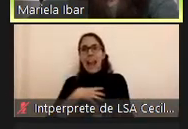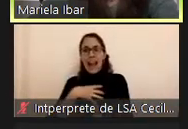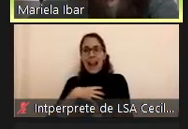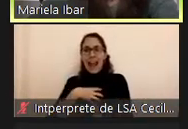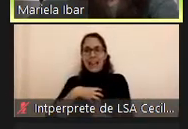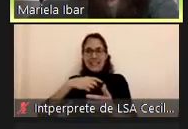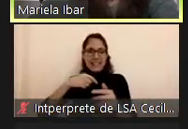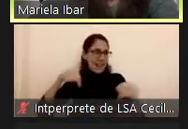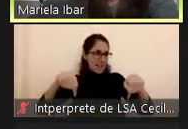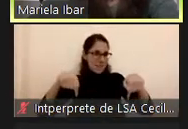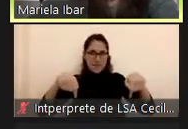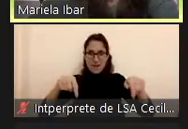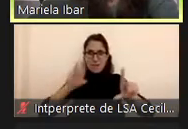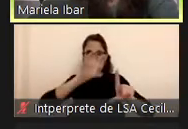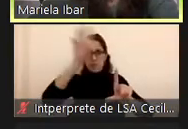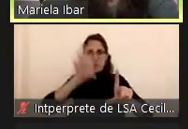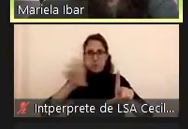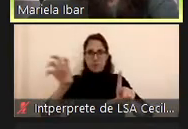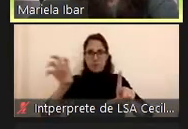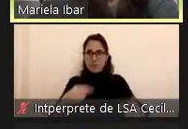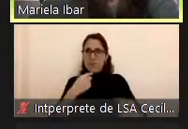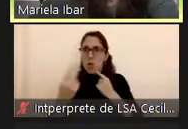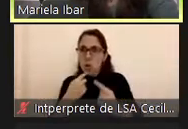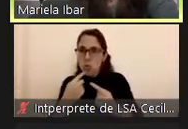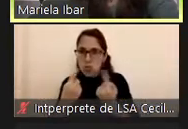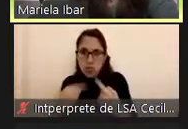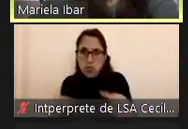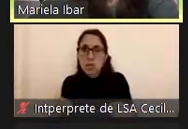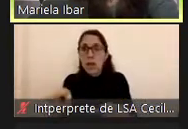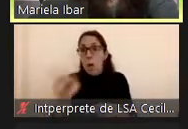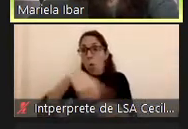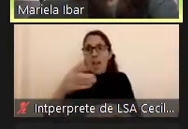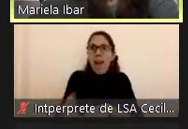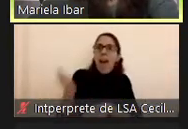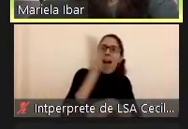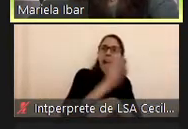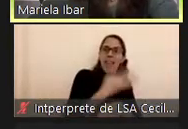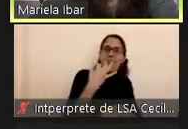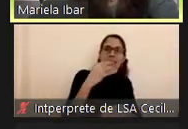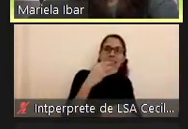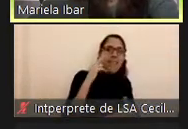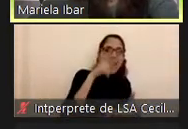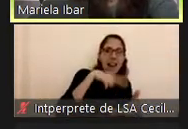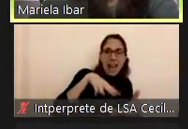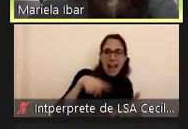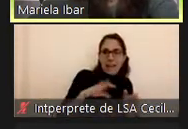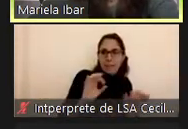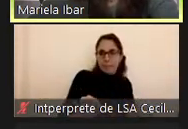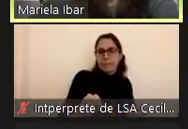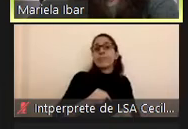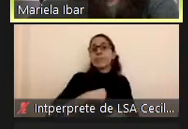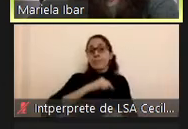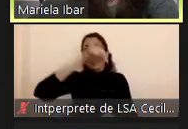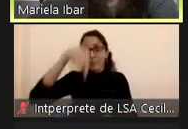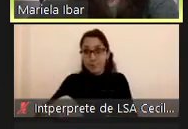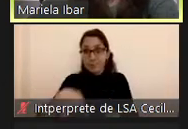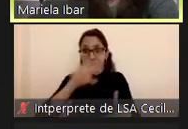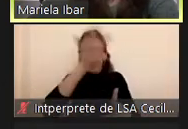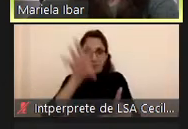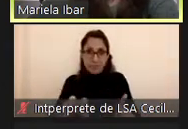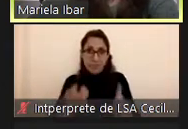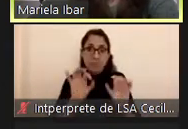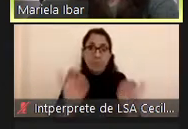o sea, lo ideal sería que vean todo antes de este encuentro, y luego sí completan el cuestionario obligatorio que les da